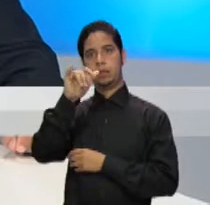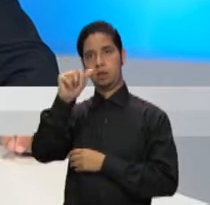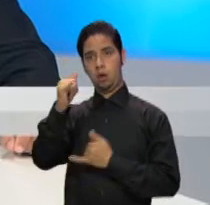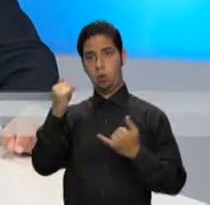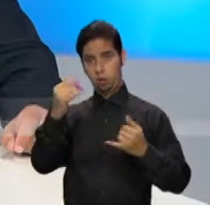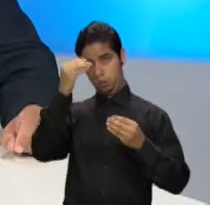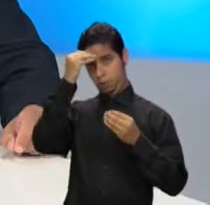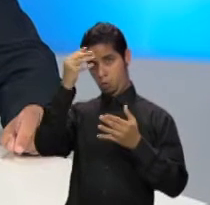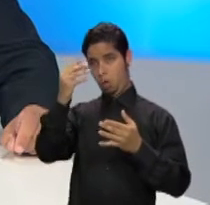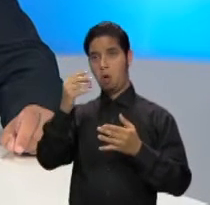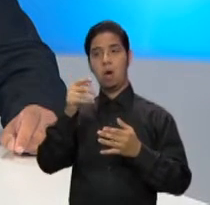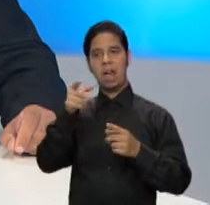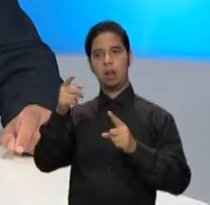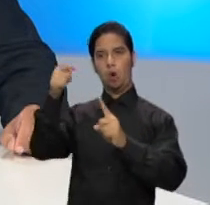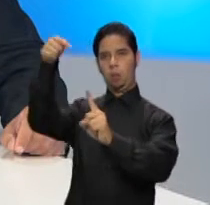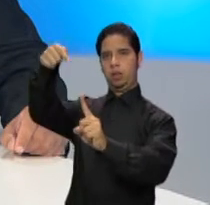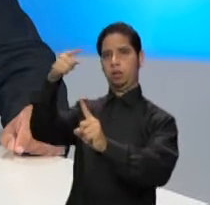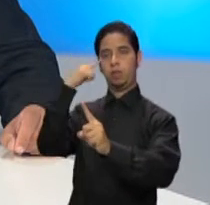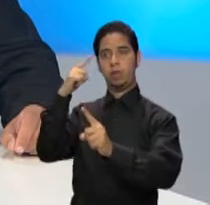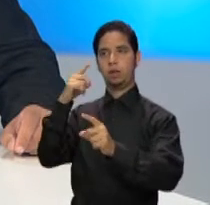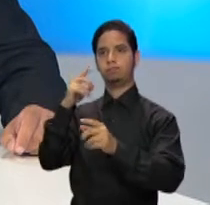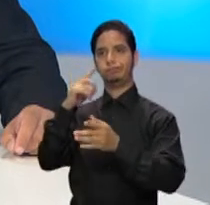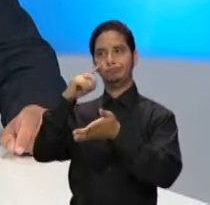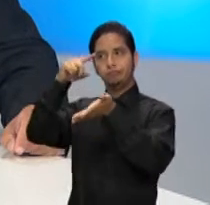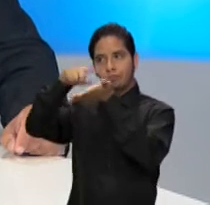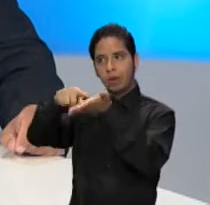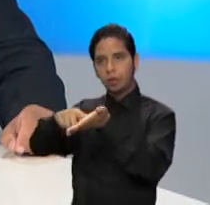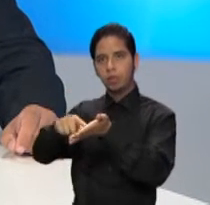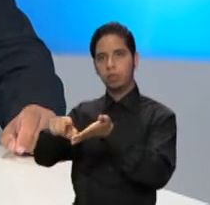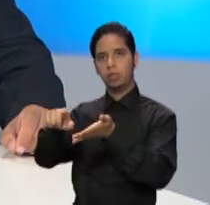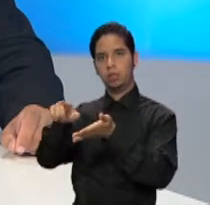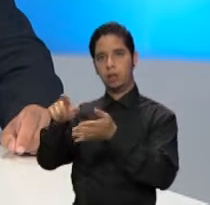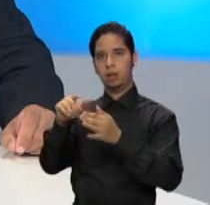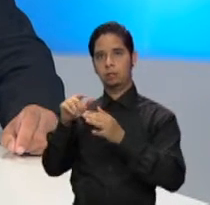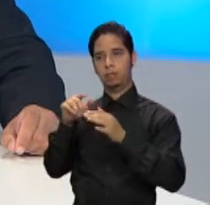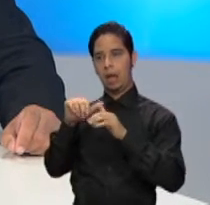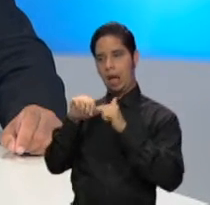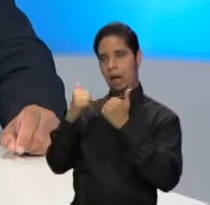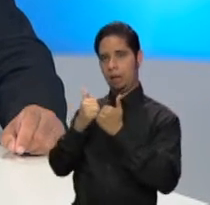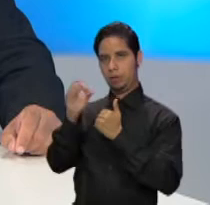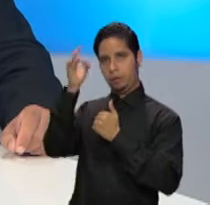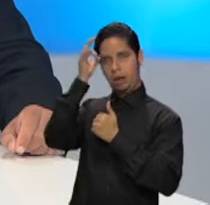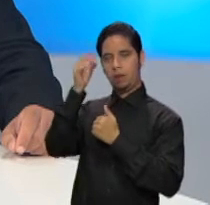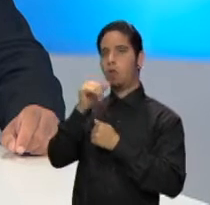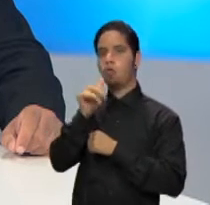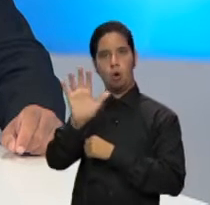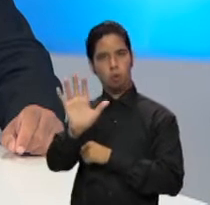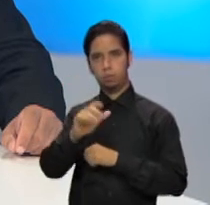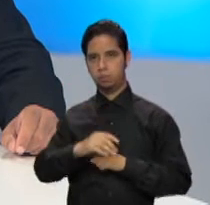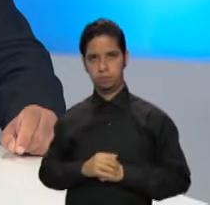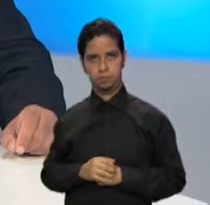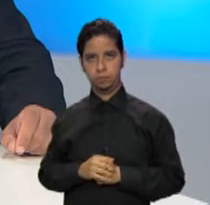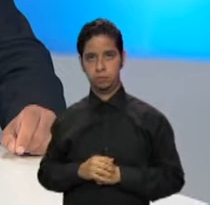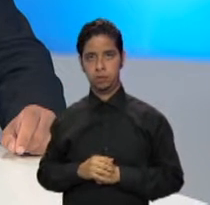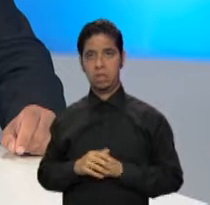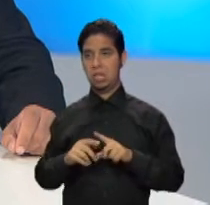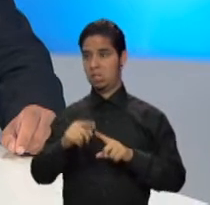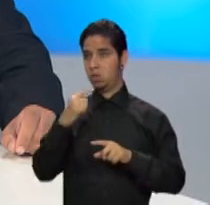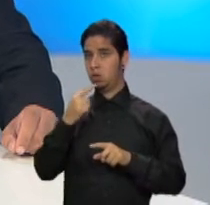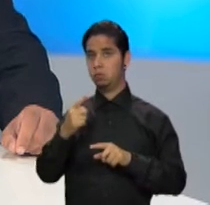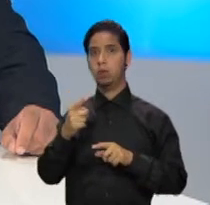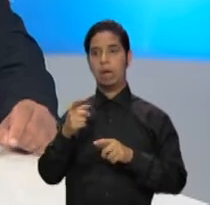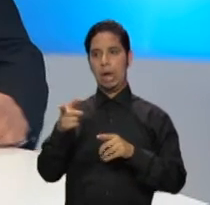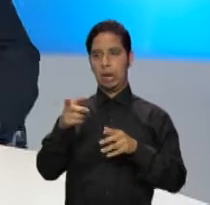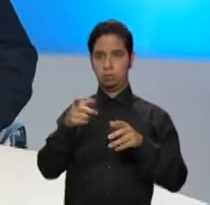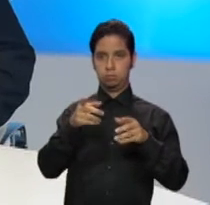blanco de investigación de las autoridades federales y que ha estado al tanto de las citaciones. Rechazó además un supuesto intento de cabildeo con funcionarios